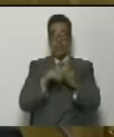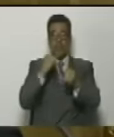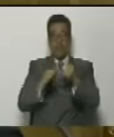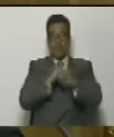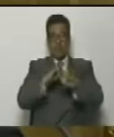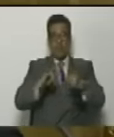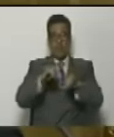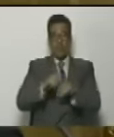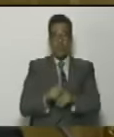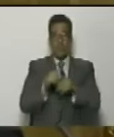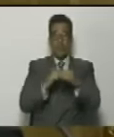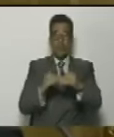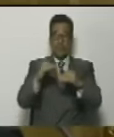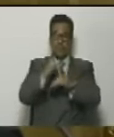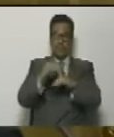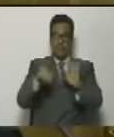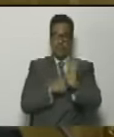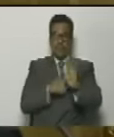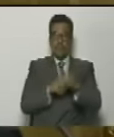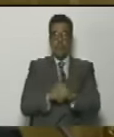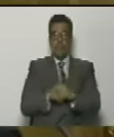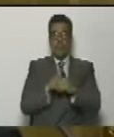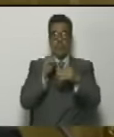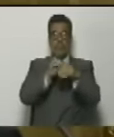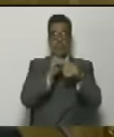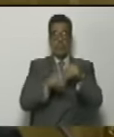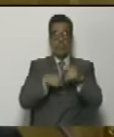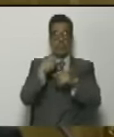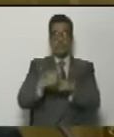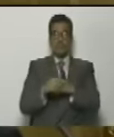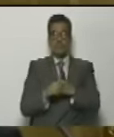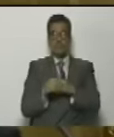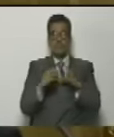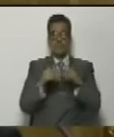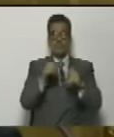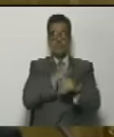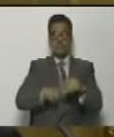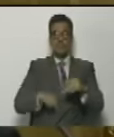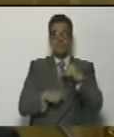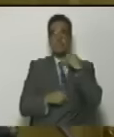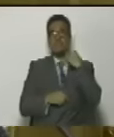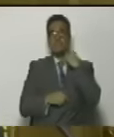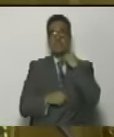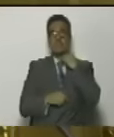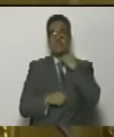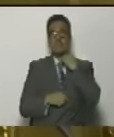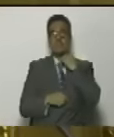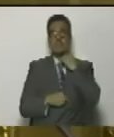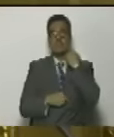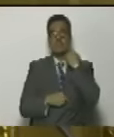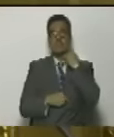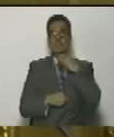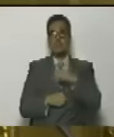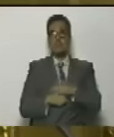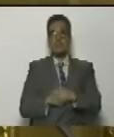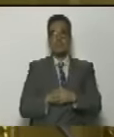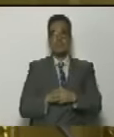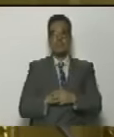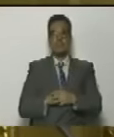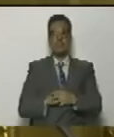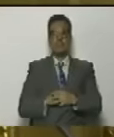la agenda del día, se levanta la sesión ordinaria y convocó para la próxima sesión. Es todo, ciudadano presidente.